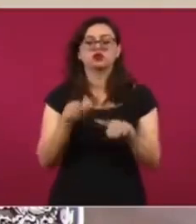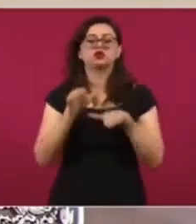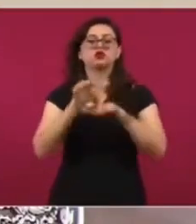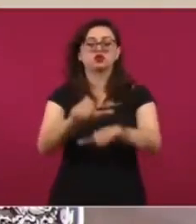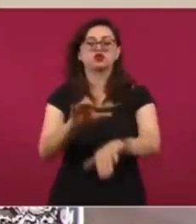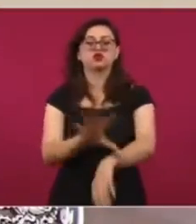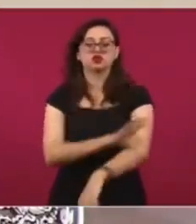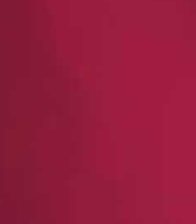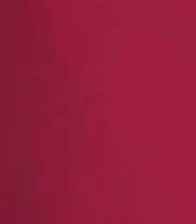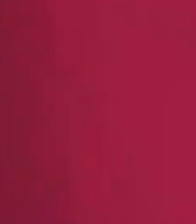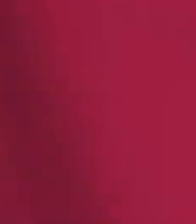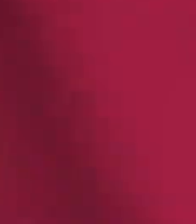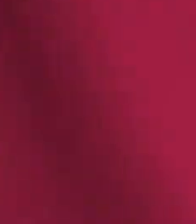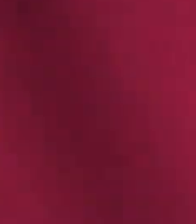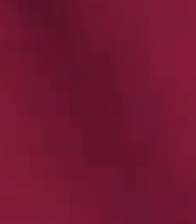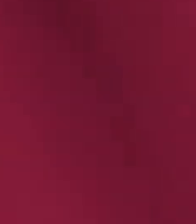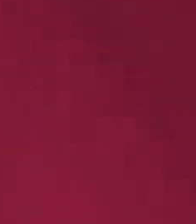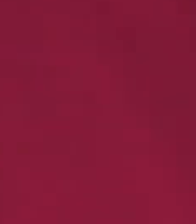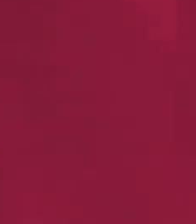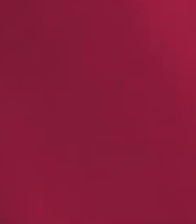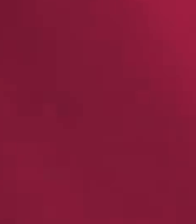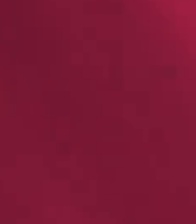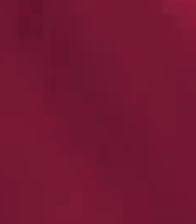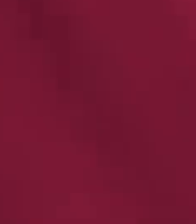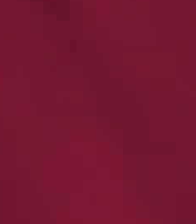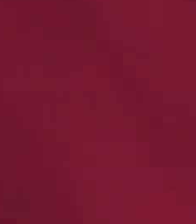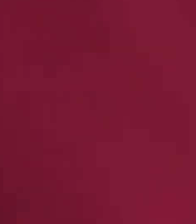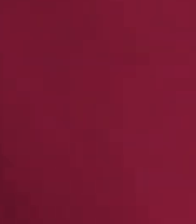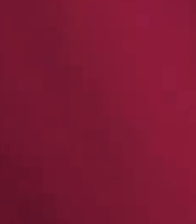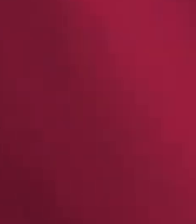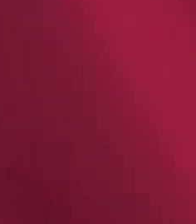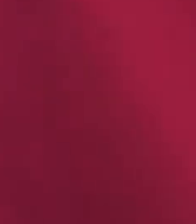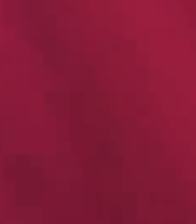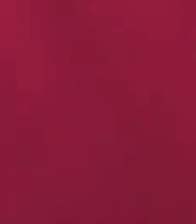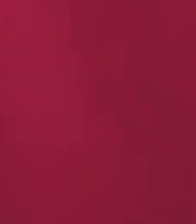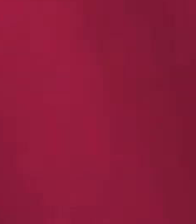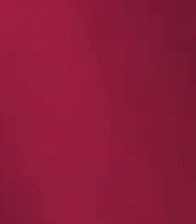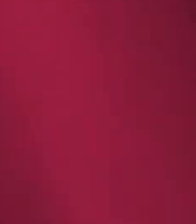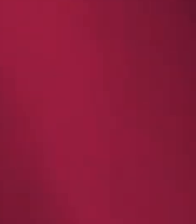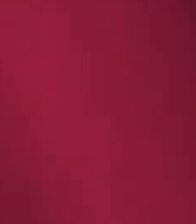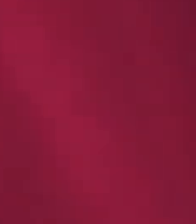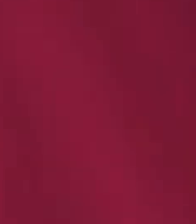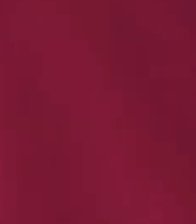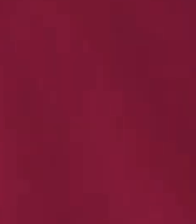energético. Gobierno de México.